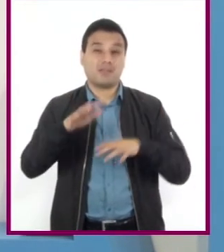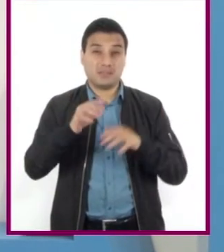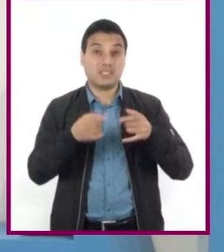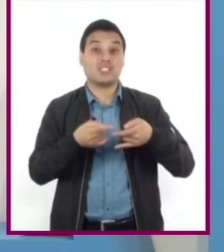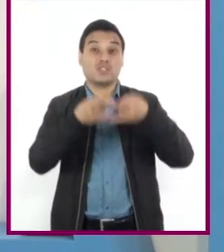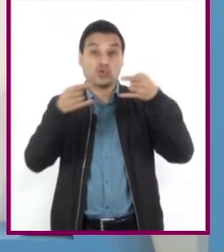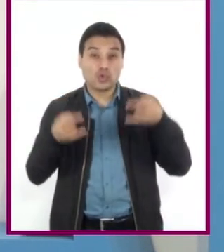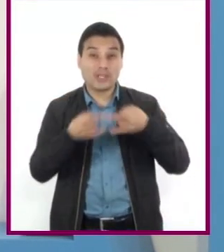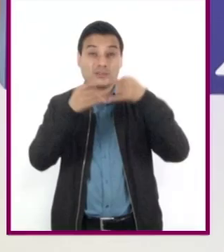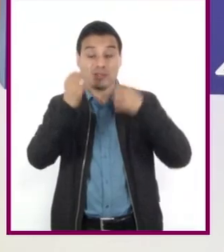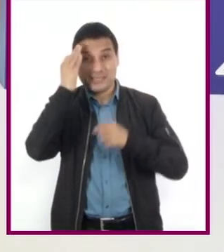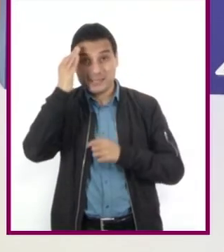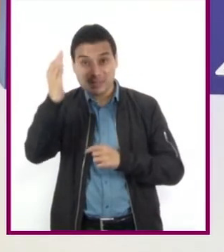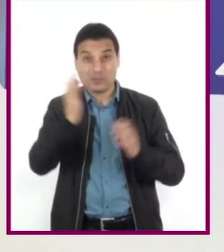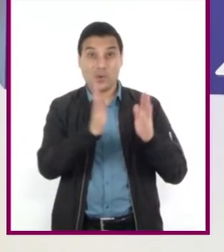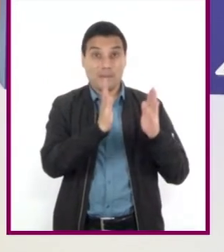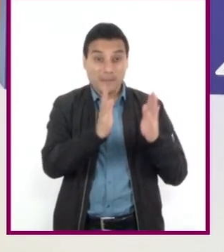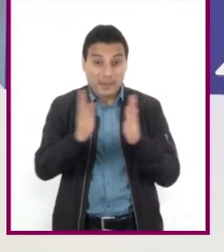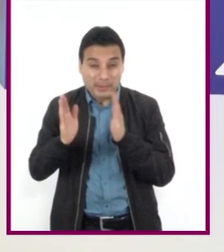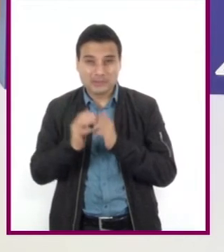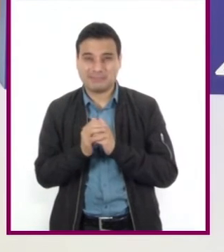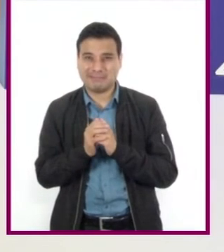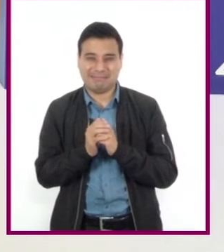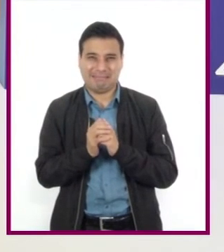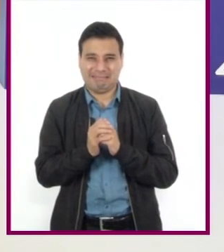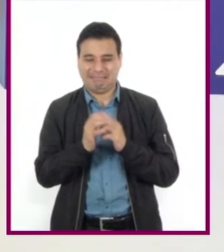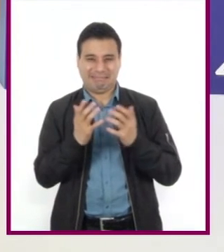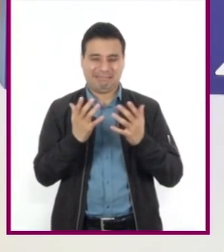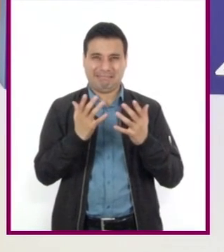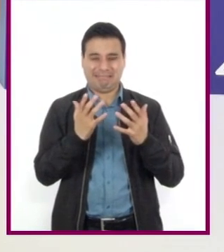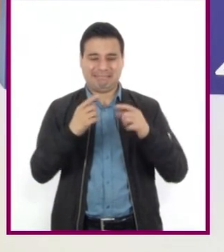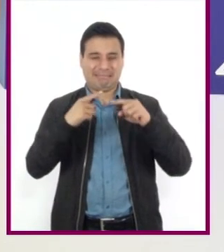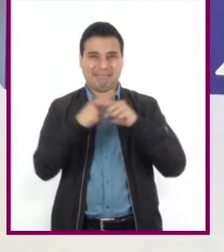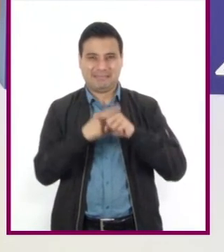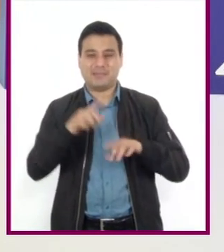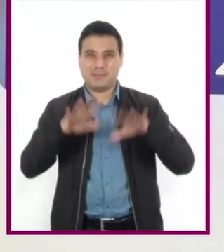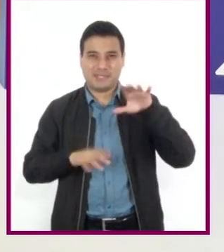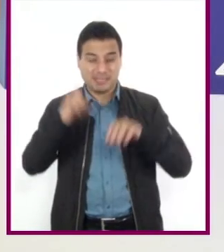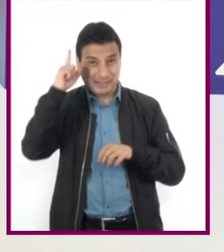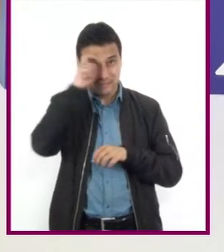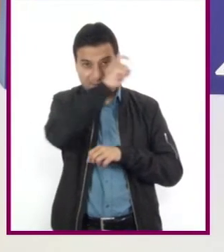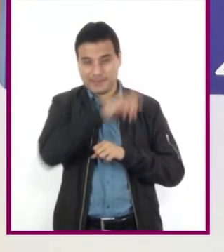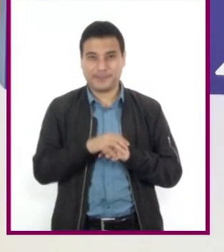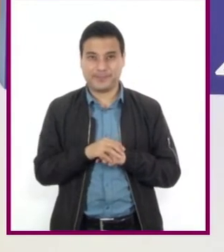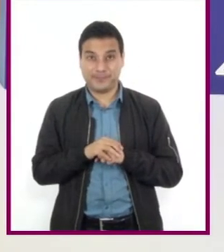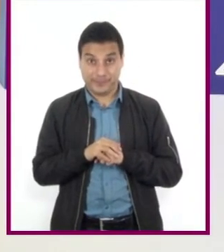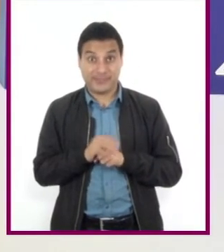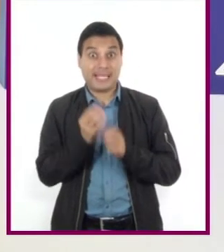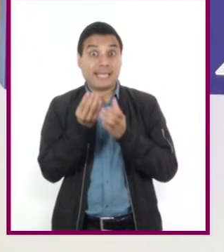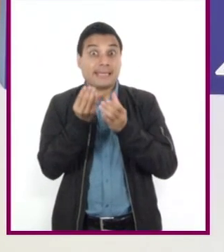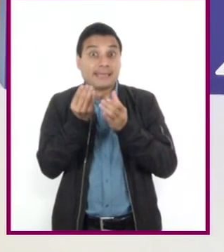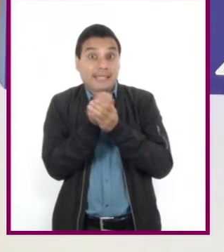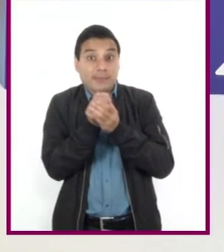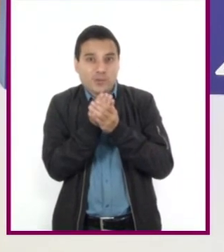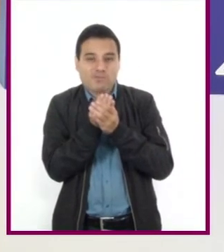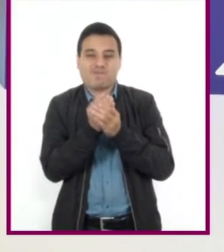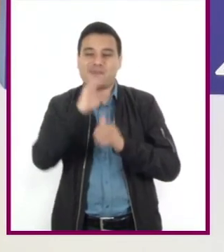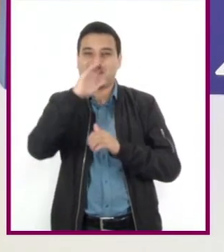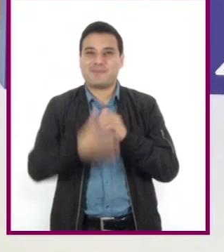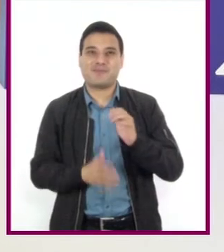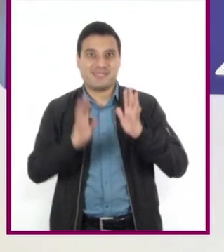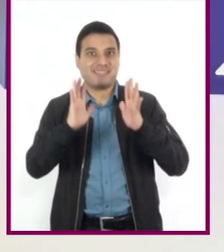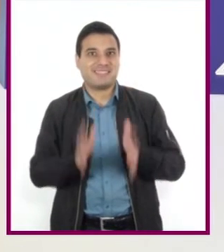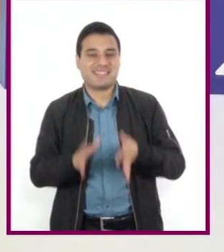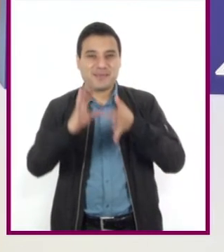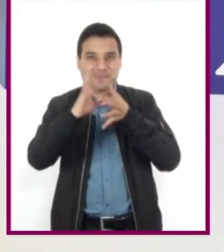se superponen. Hemos llegado al final de la sesión, en la cual presentamos una visión general desde el poblamiento